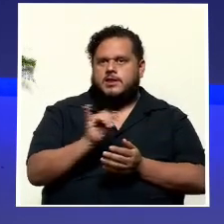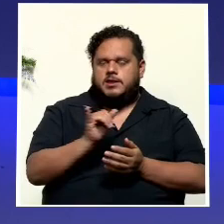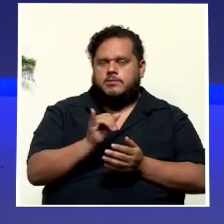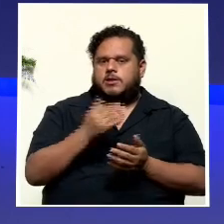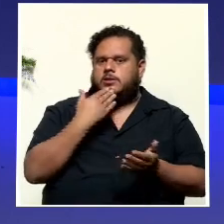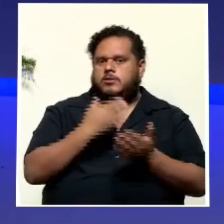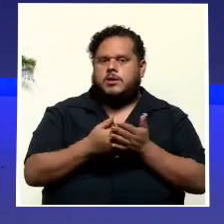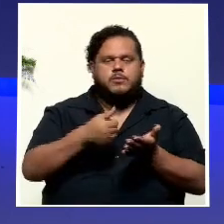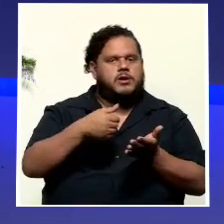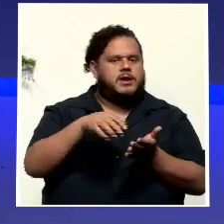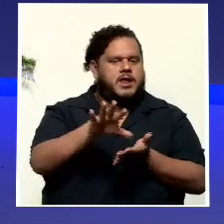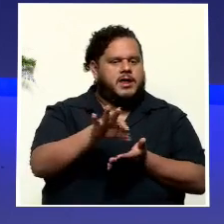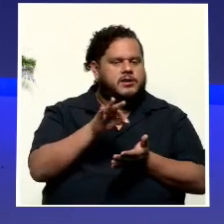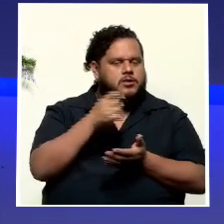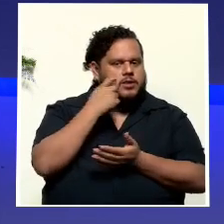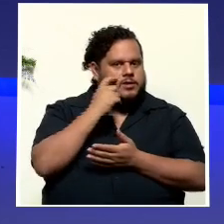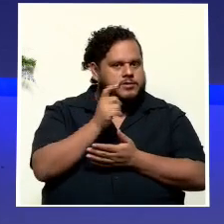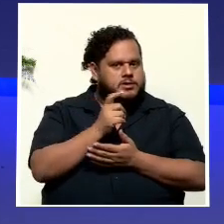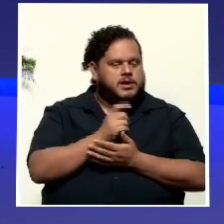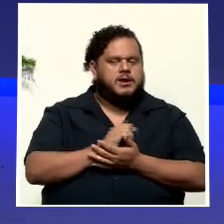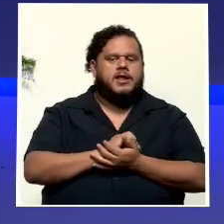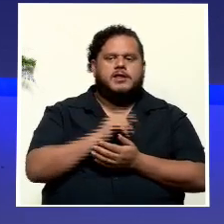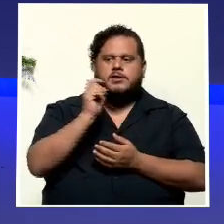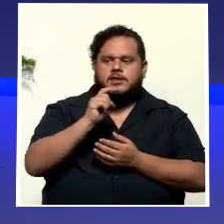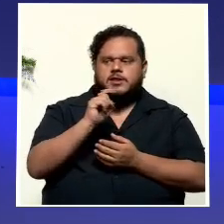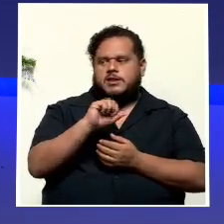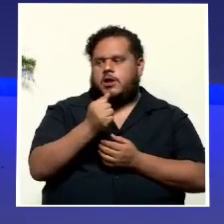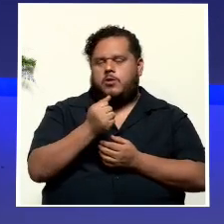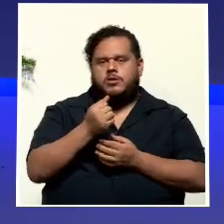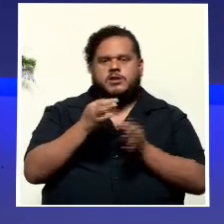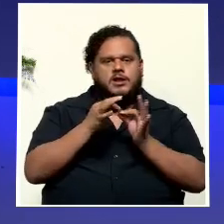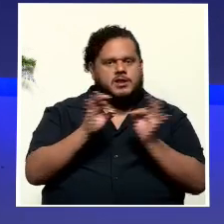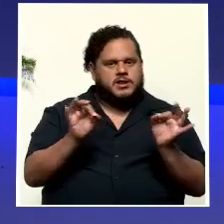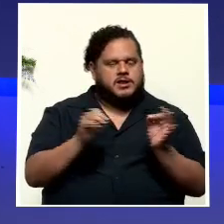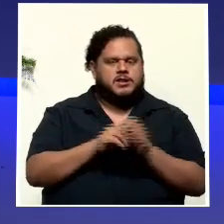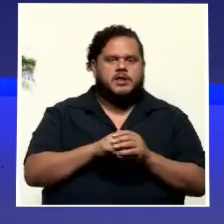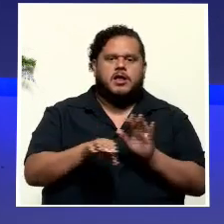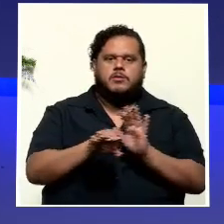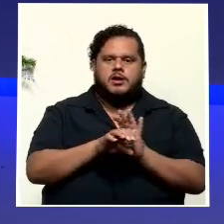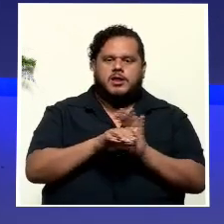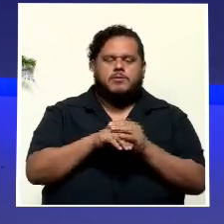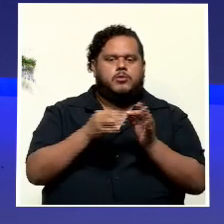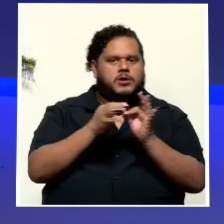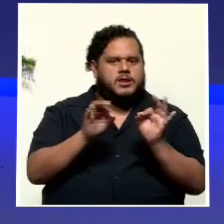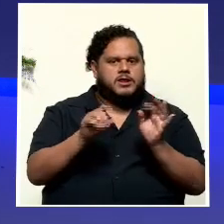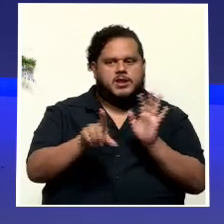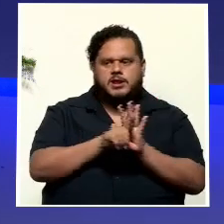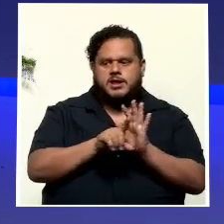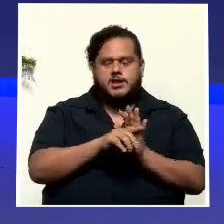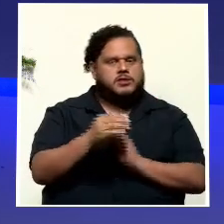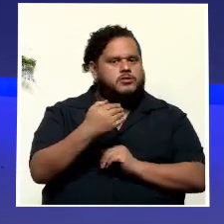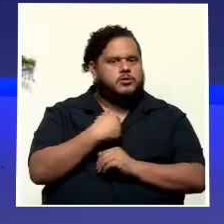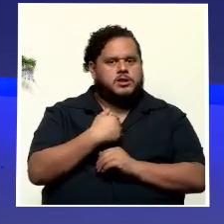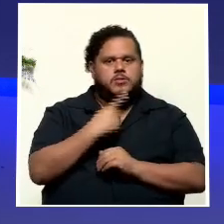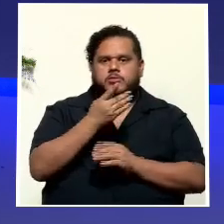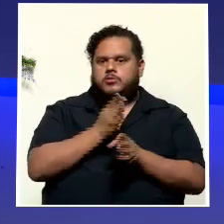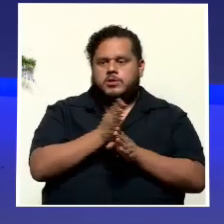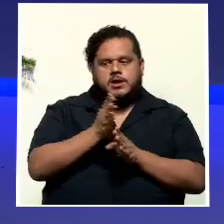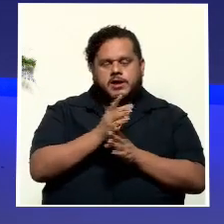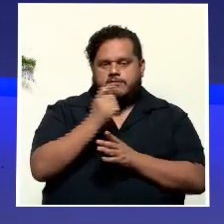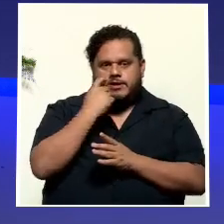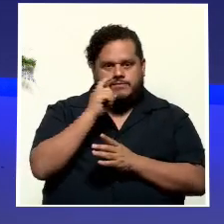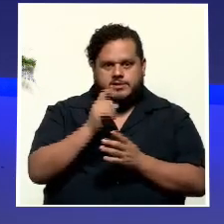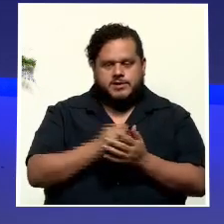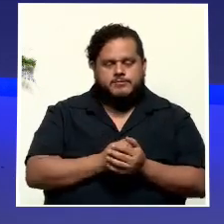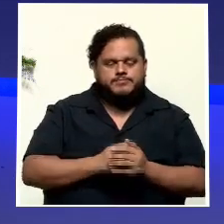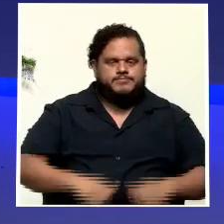buena elección de la Fiscalía, se requieren otras garantías. Por ejemplo, garantías legales. No tenemos una carrera fiscal.